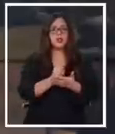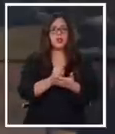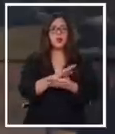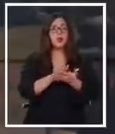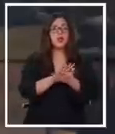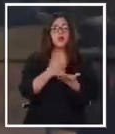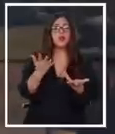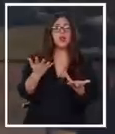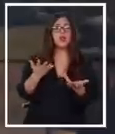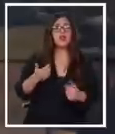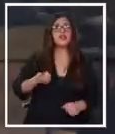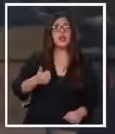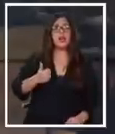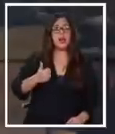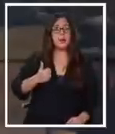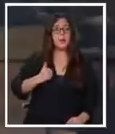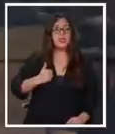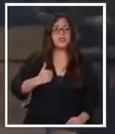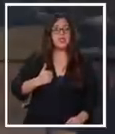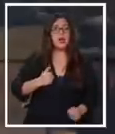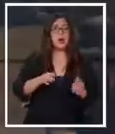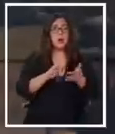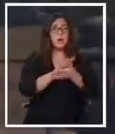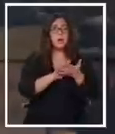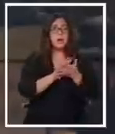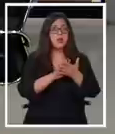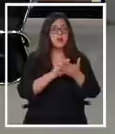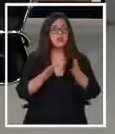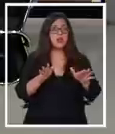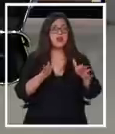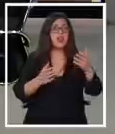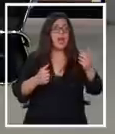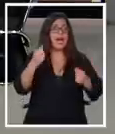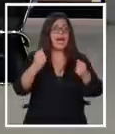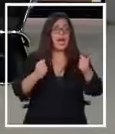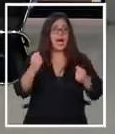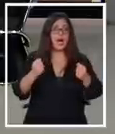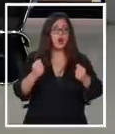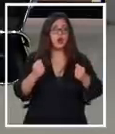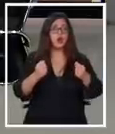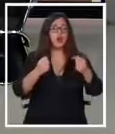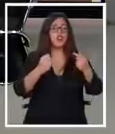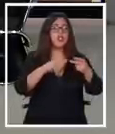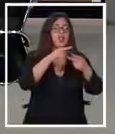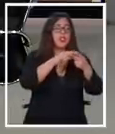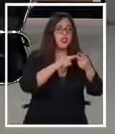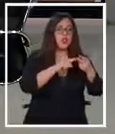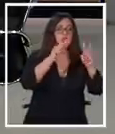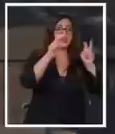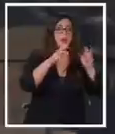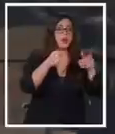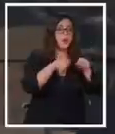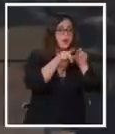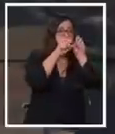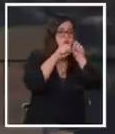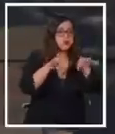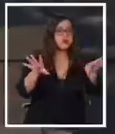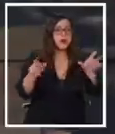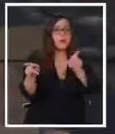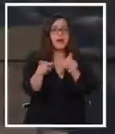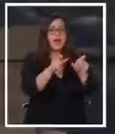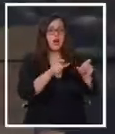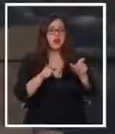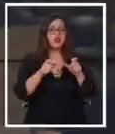por ejemplo con los carros muy guays en donde pasaron de tener dos operativos a un una cifra mucho mayor que ahí se veía en el despliegue en los controles de la carretera